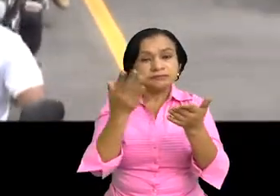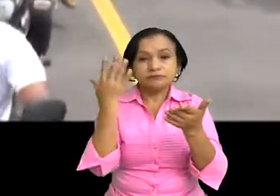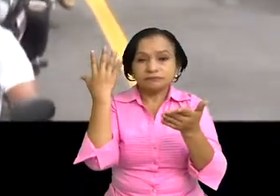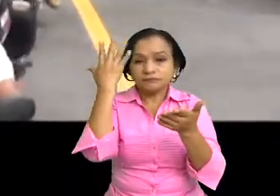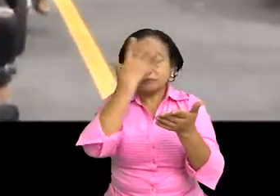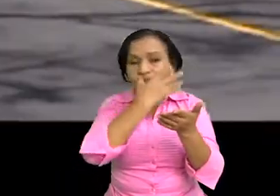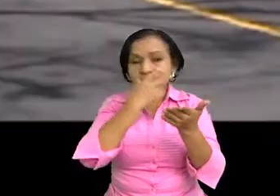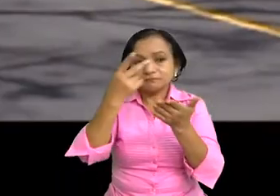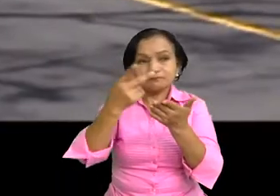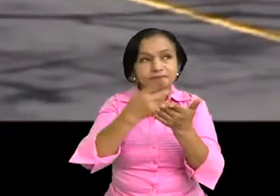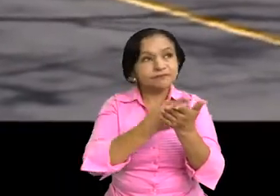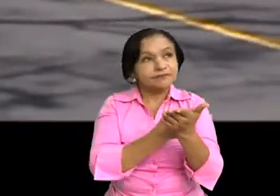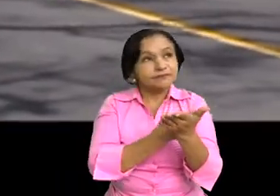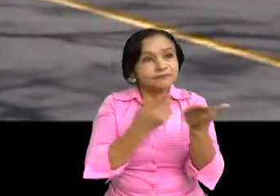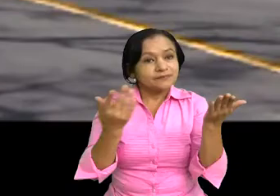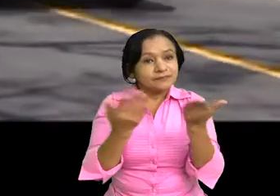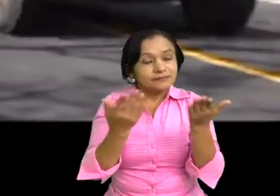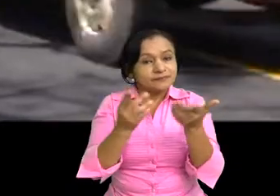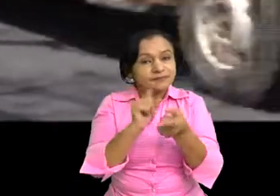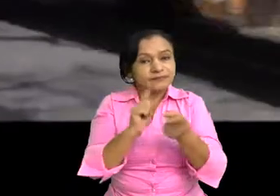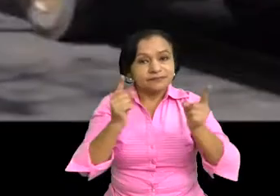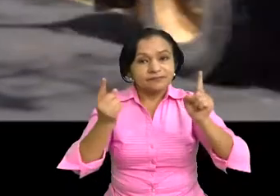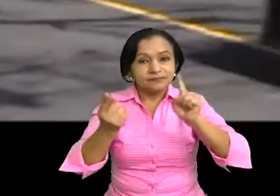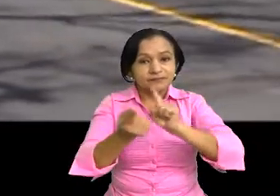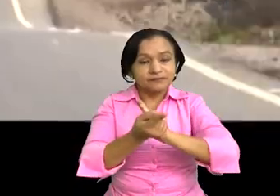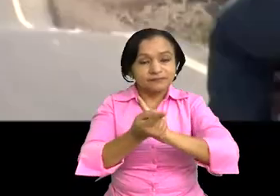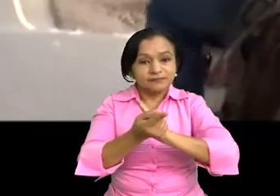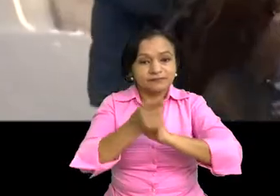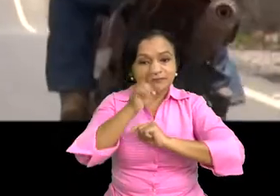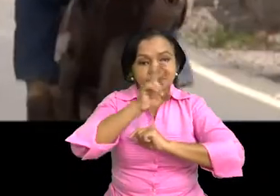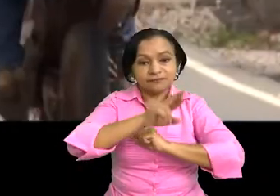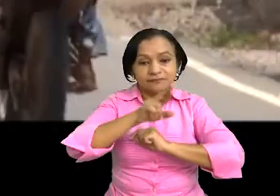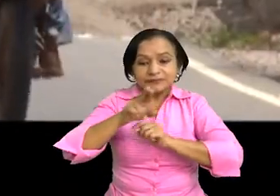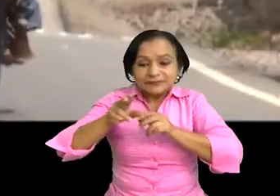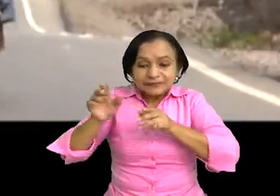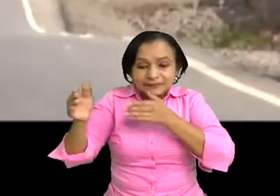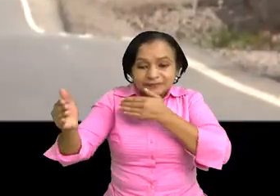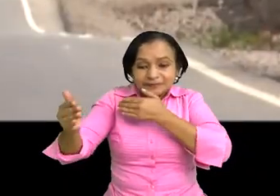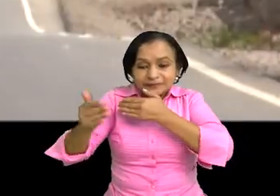proyecto, ¿verdad? La transformación. Lleva hasta la propia ribera del río Coco,